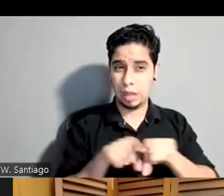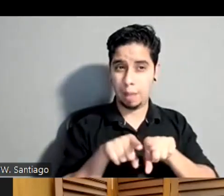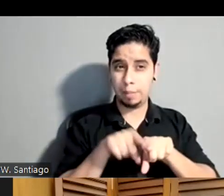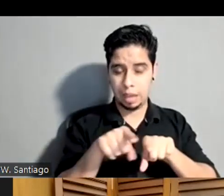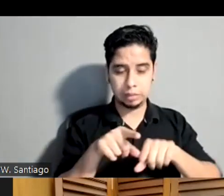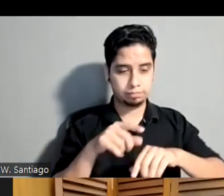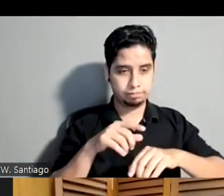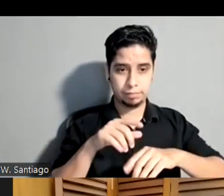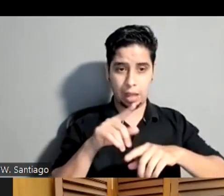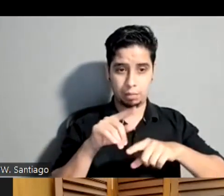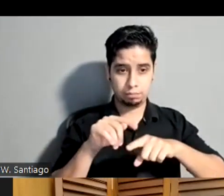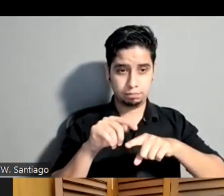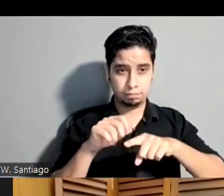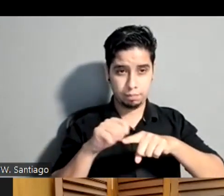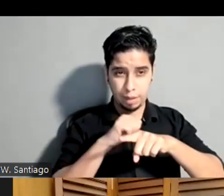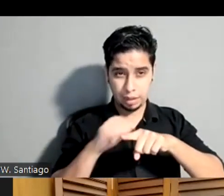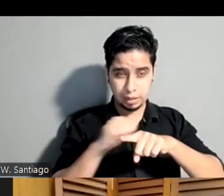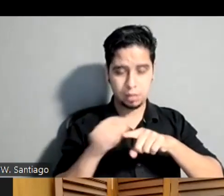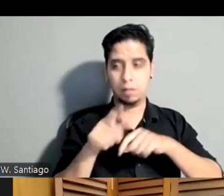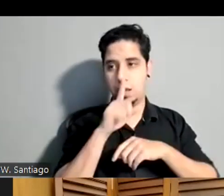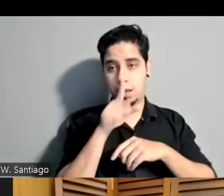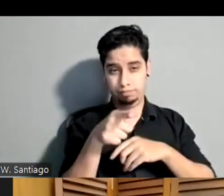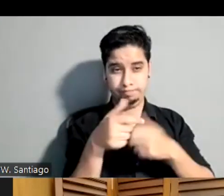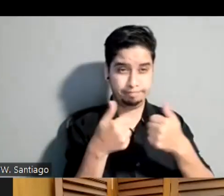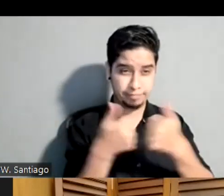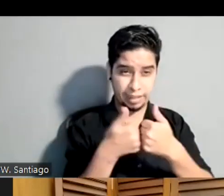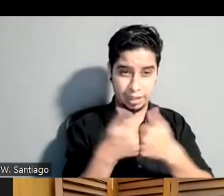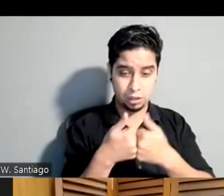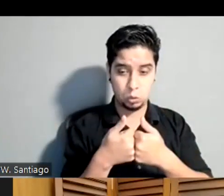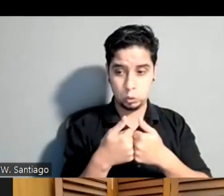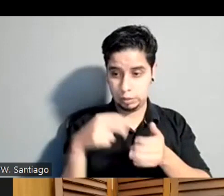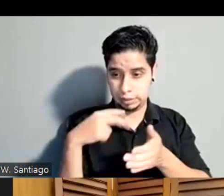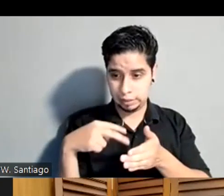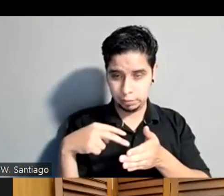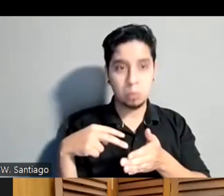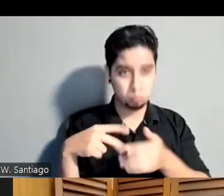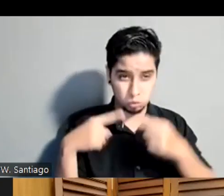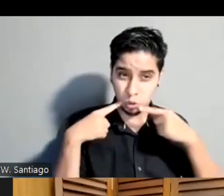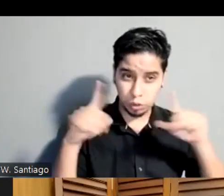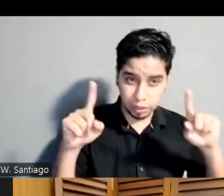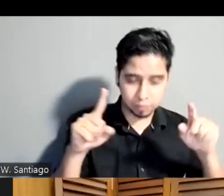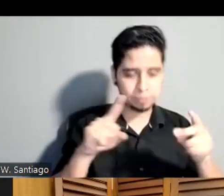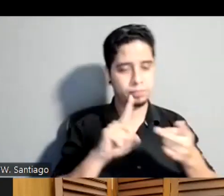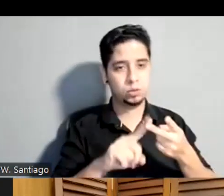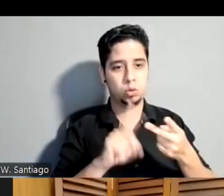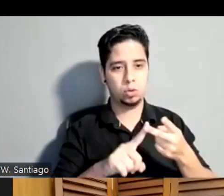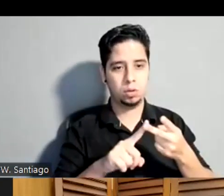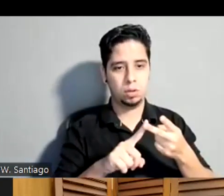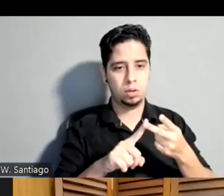disciplina. Gracias. Pues mira, José, fue un reto. No, lo pude lograr. Número dos, yo creo que yo nunca había salido